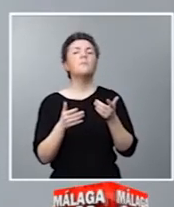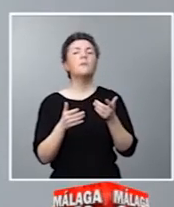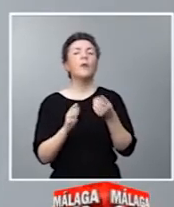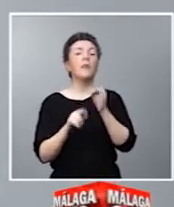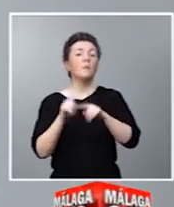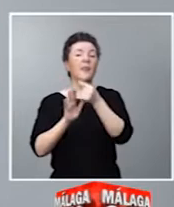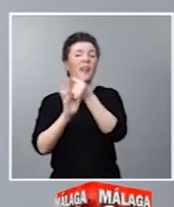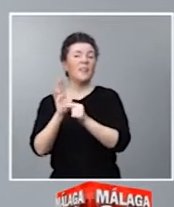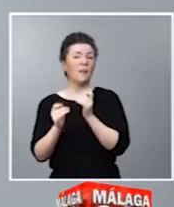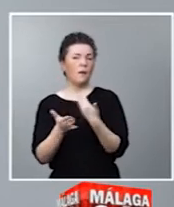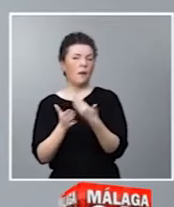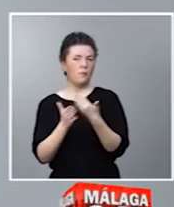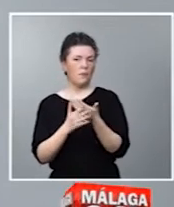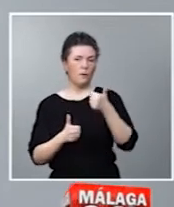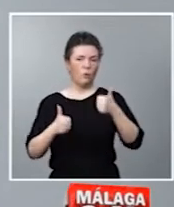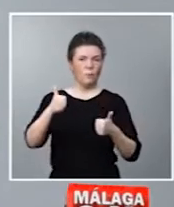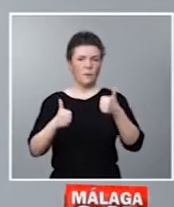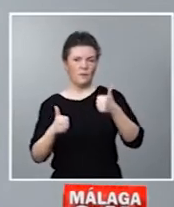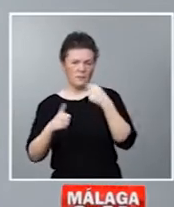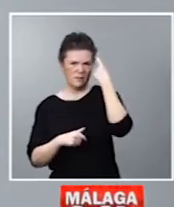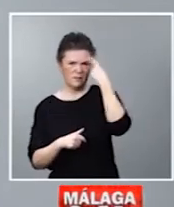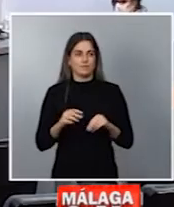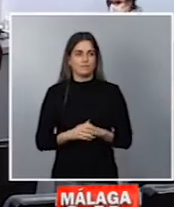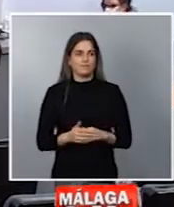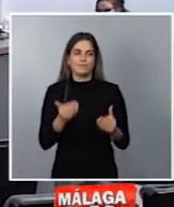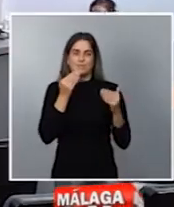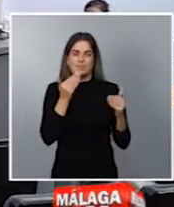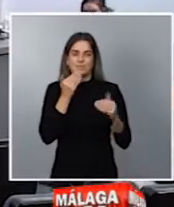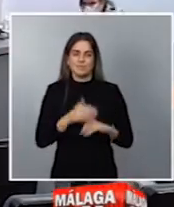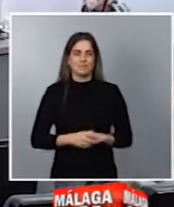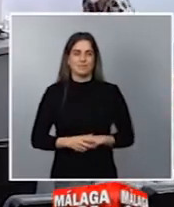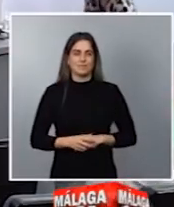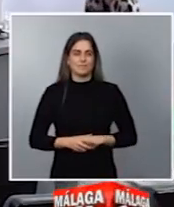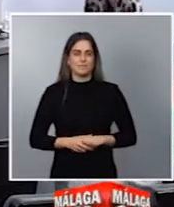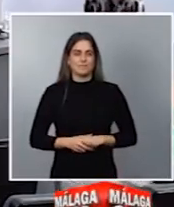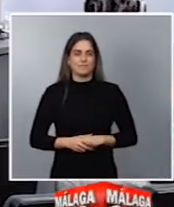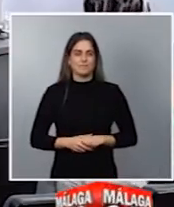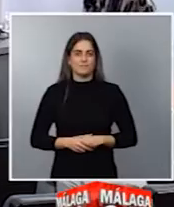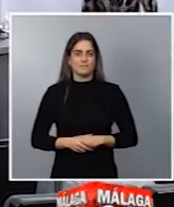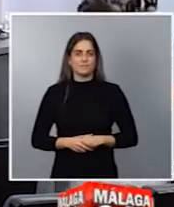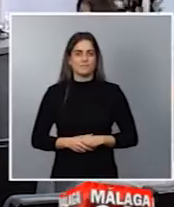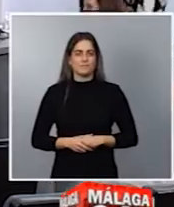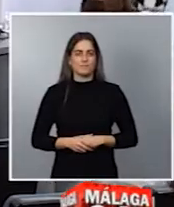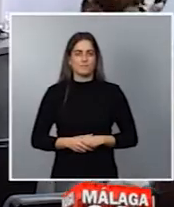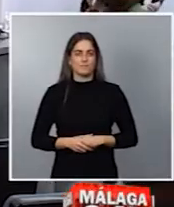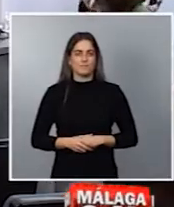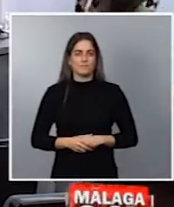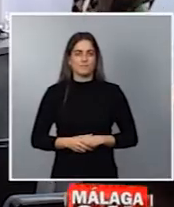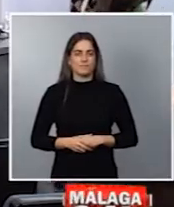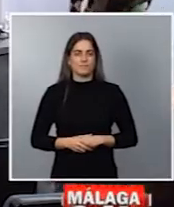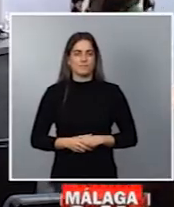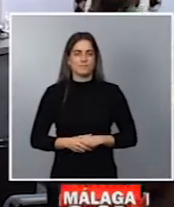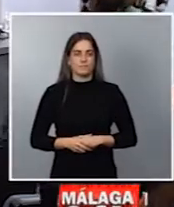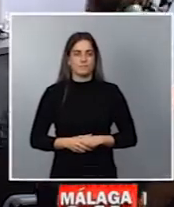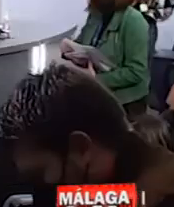garantía de competitividad que, como saben, lo tasan el 2%. Un paquete de medidas que se prolongará hasta el